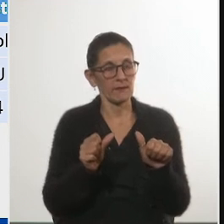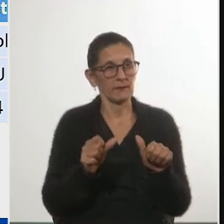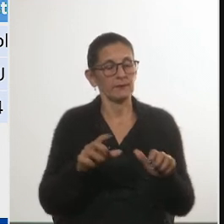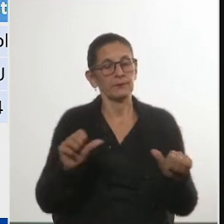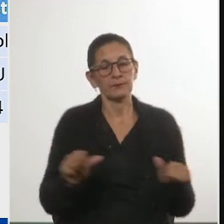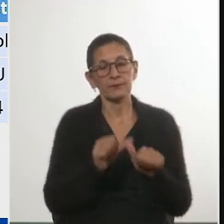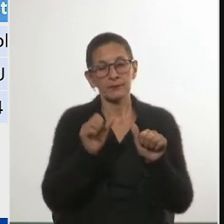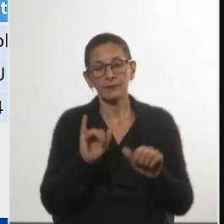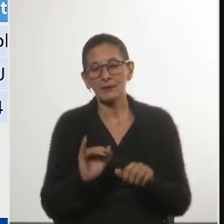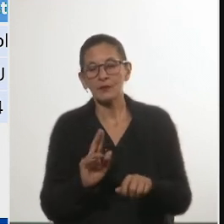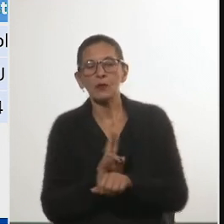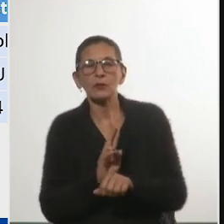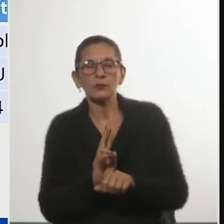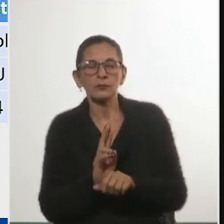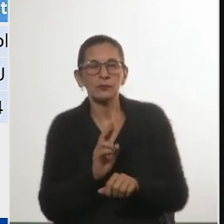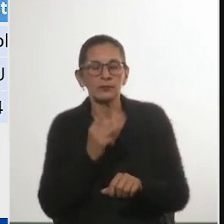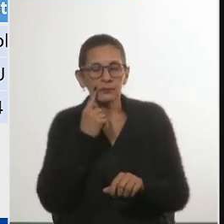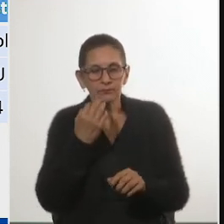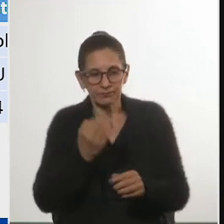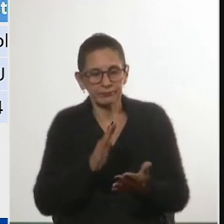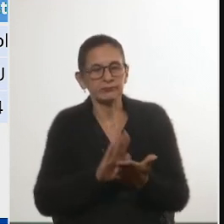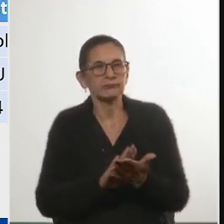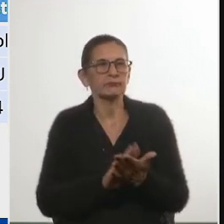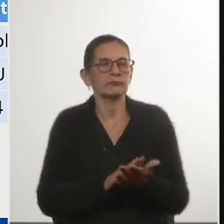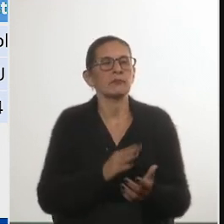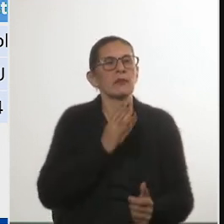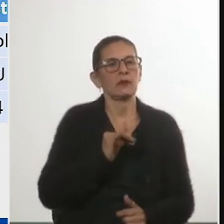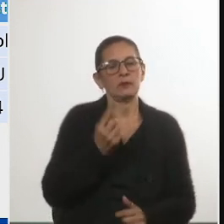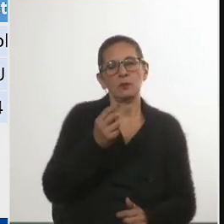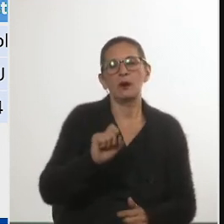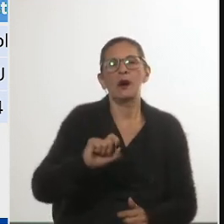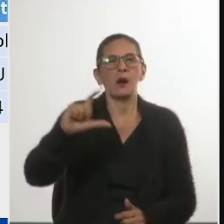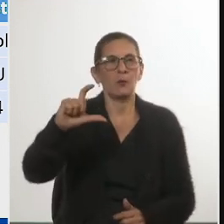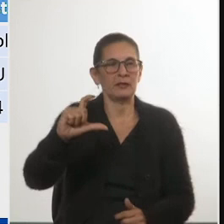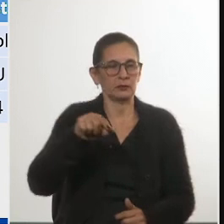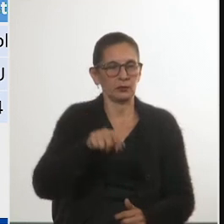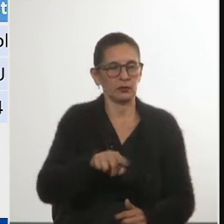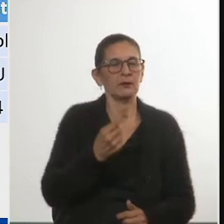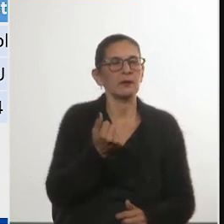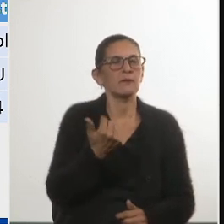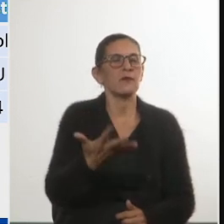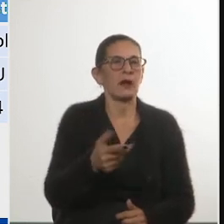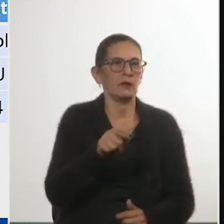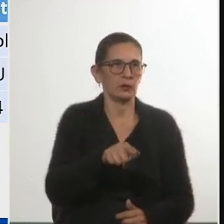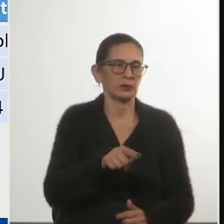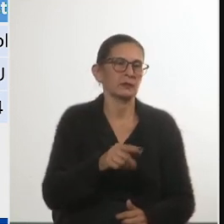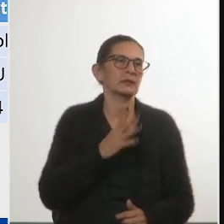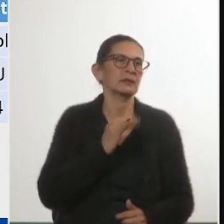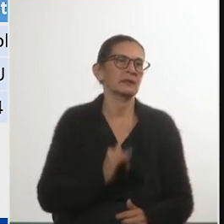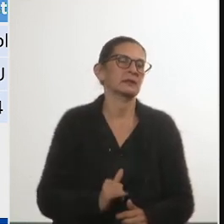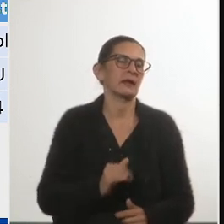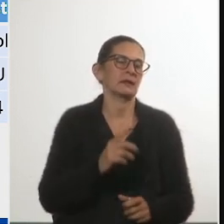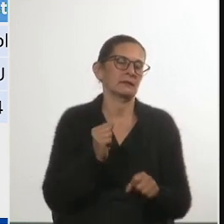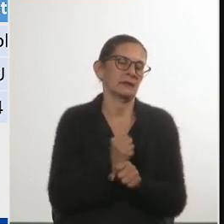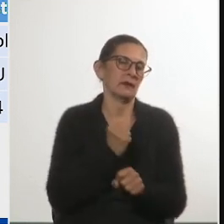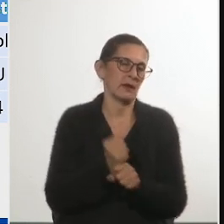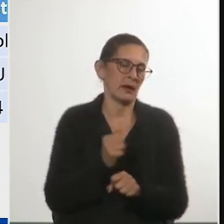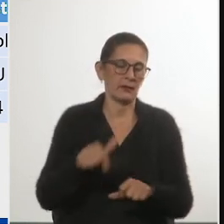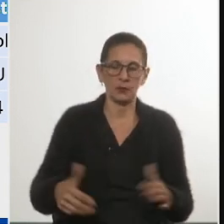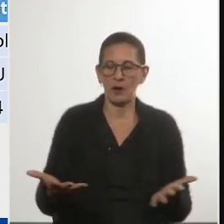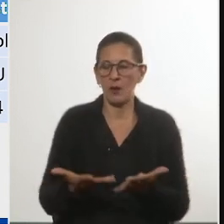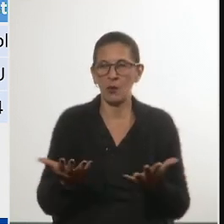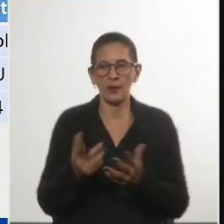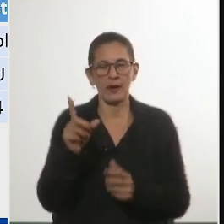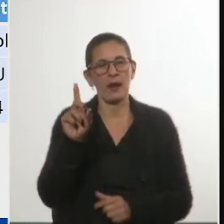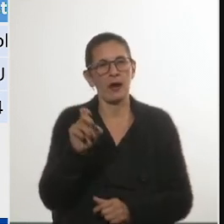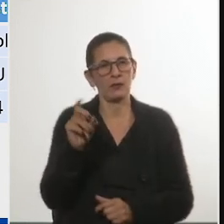pudo controlar o confirmar que hubo un pequeño aumento de estos valores que son los que están trabajando la OCE